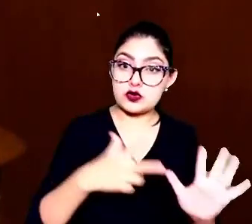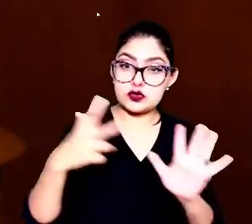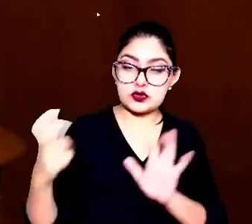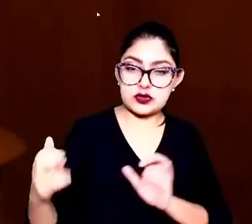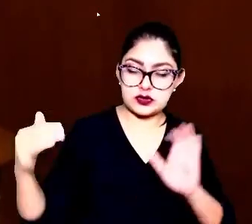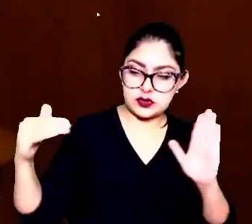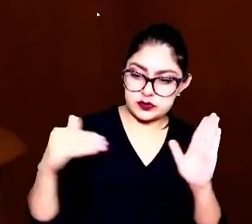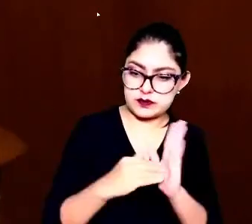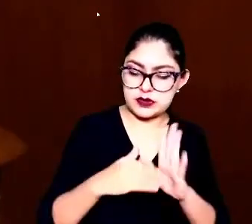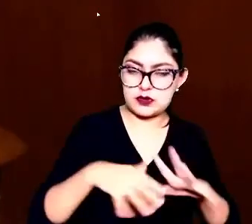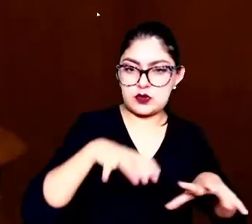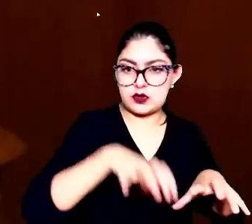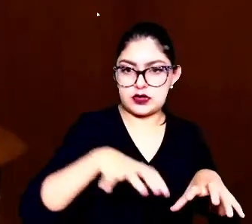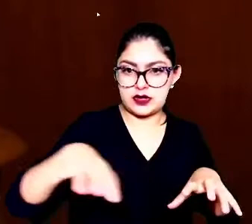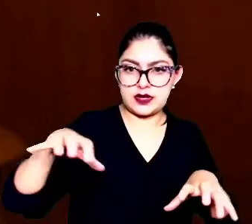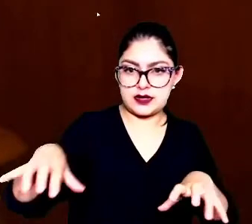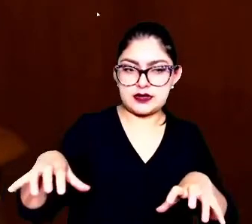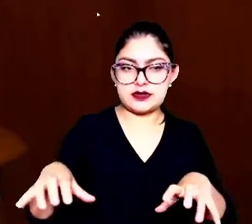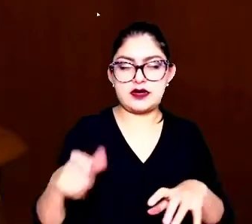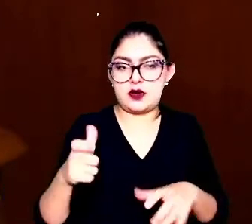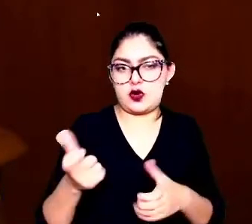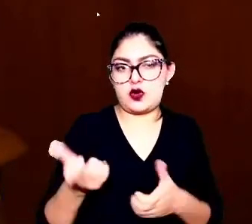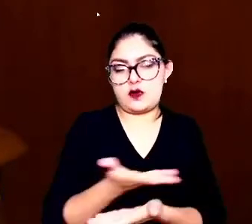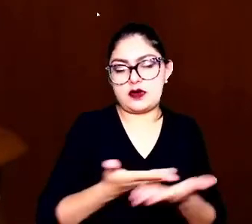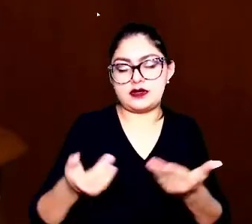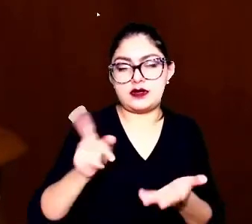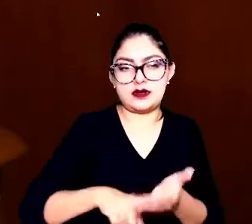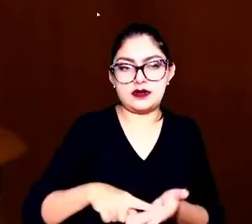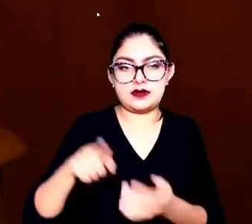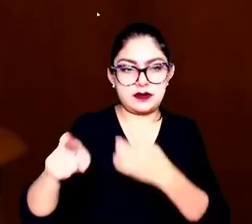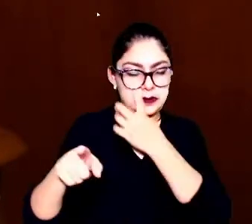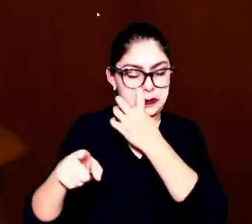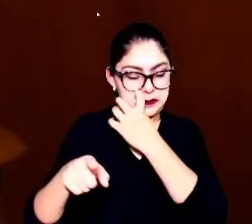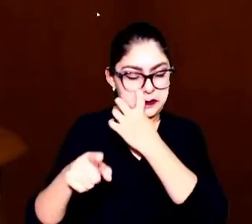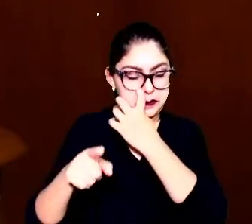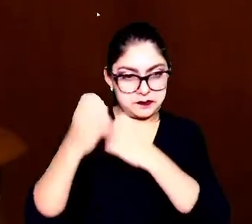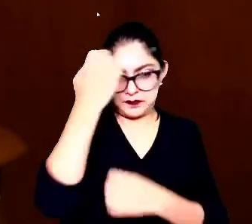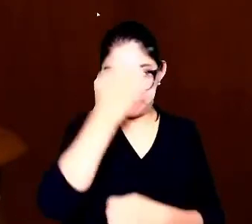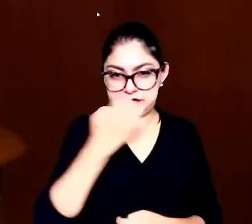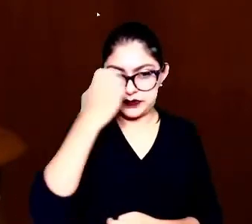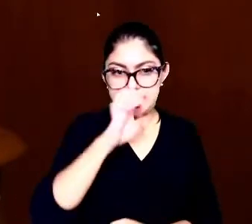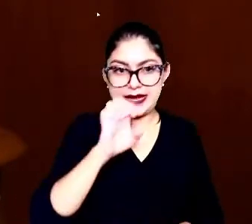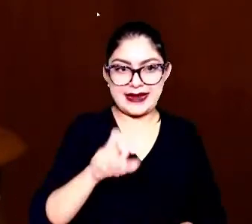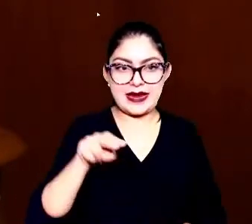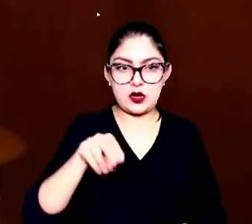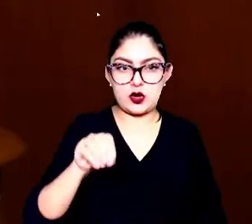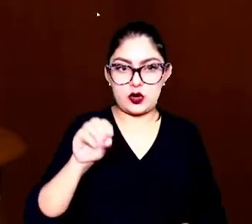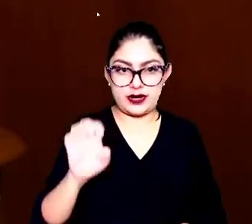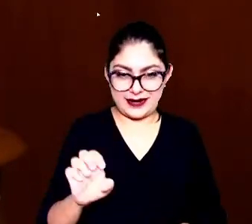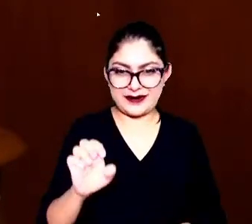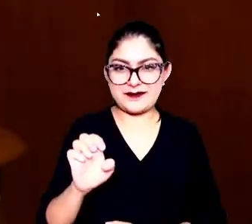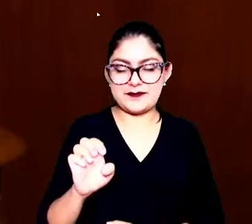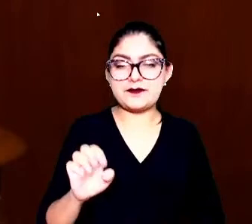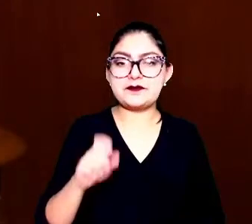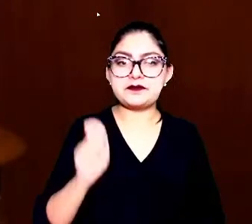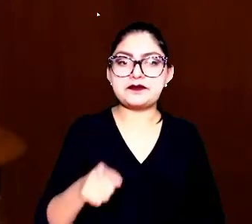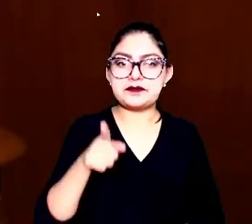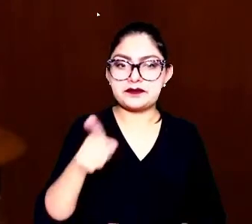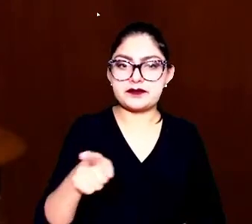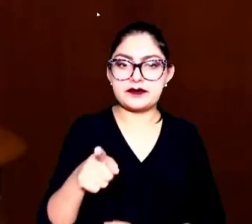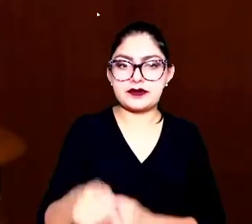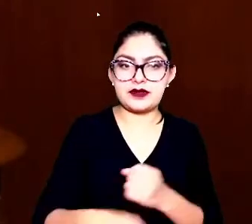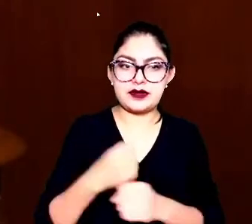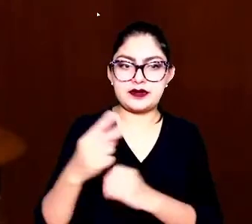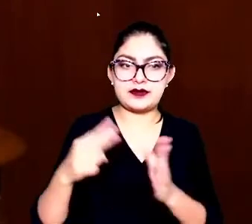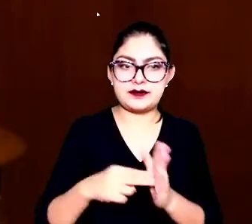de acuerdo con la encuesta Nacional de ocupación y empleo en oe 2022 la población económicamente activa